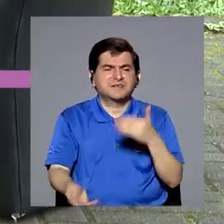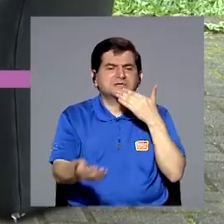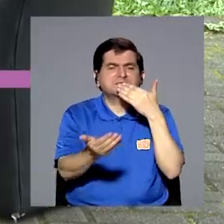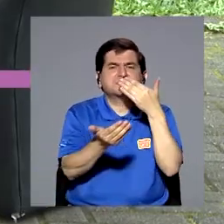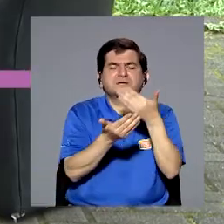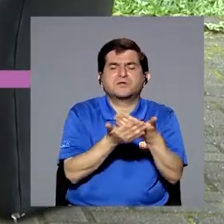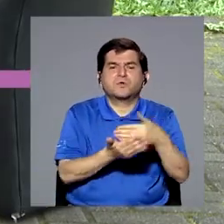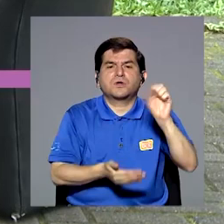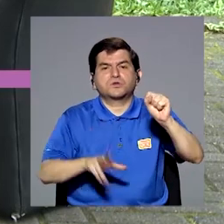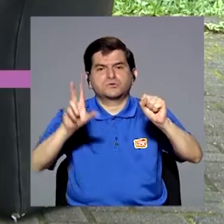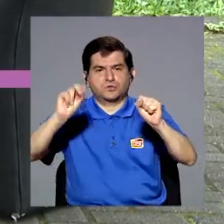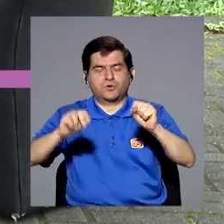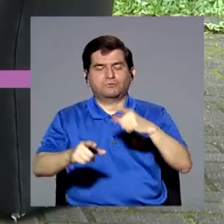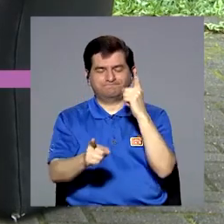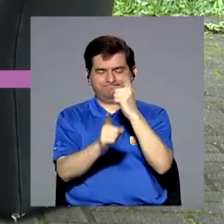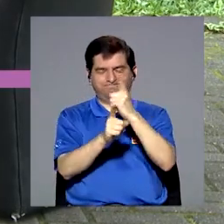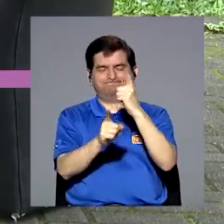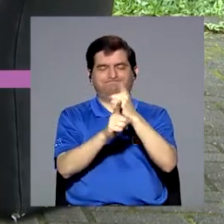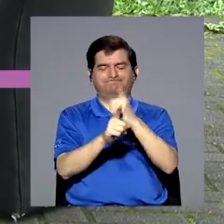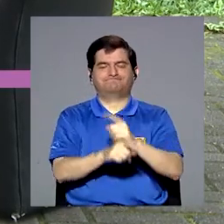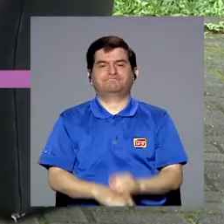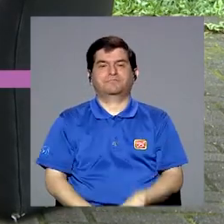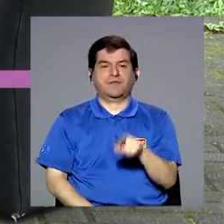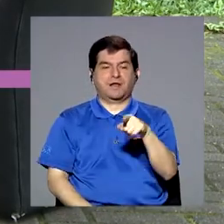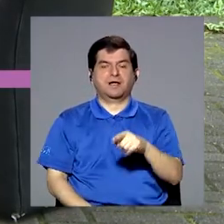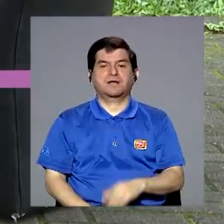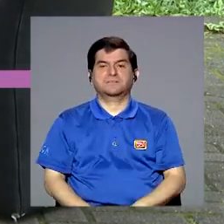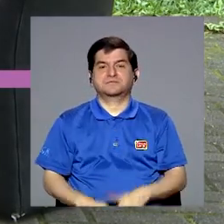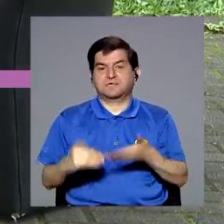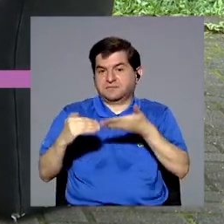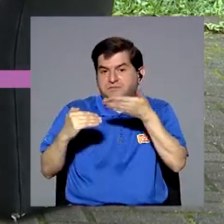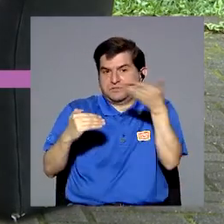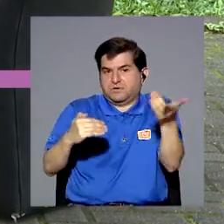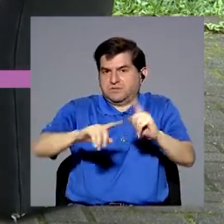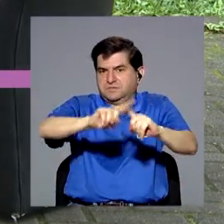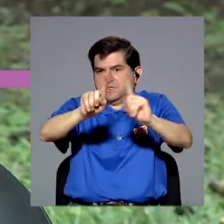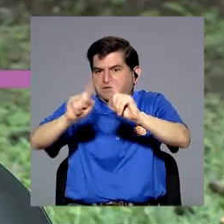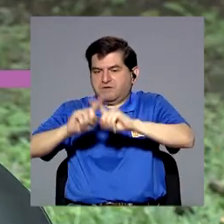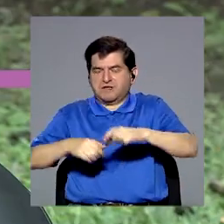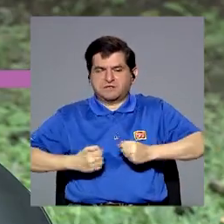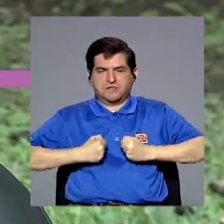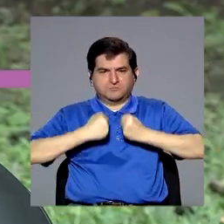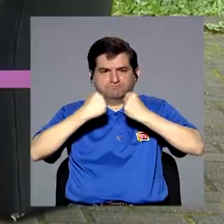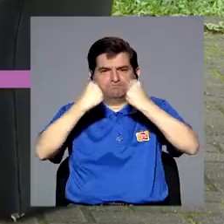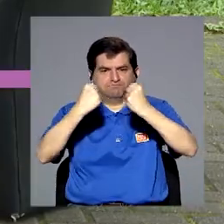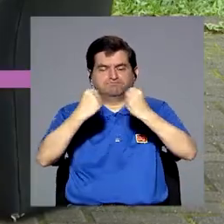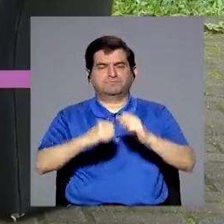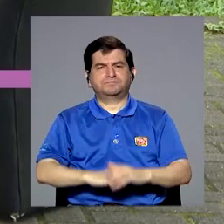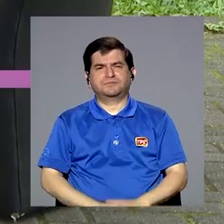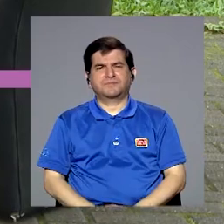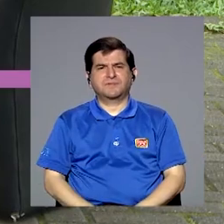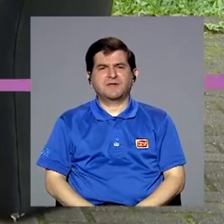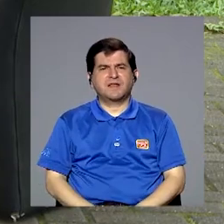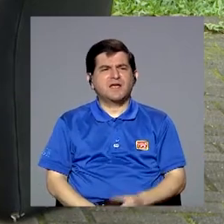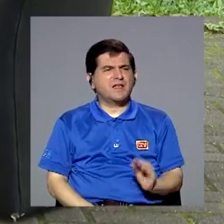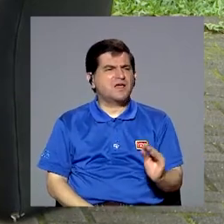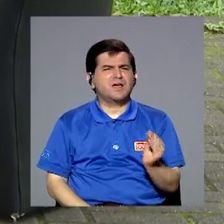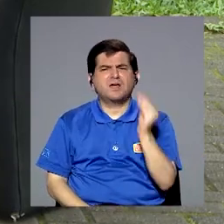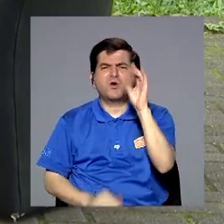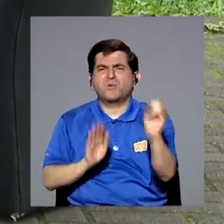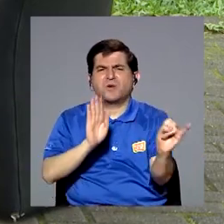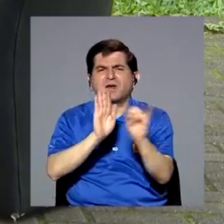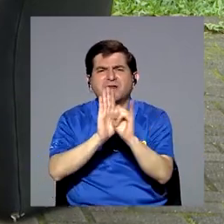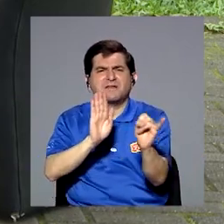bueno para ellos o qué no. Exactamente. Sí, eso les va a fortalecer. ¿Cómo pueden entonces los